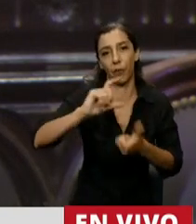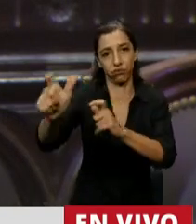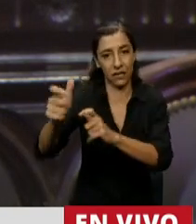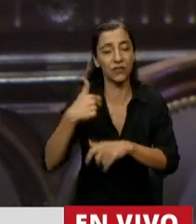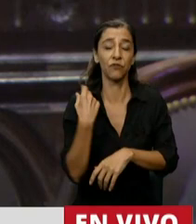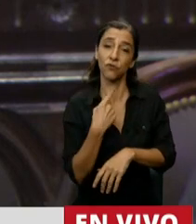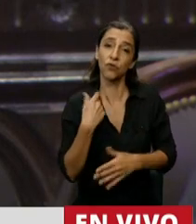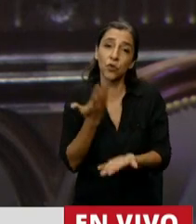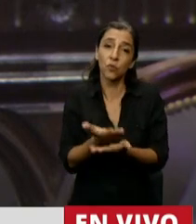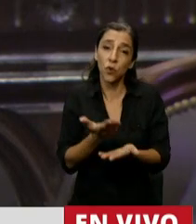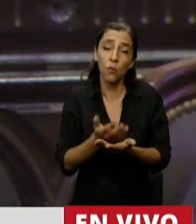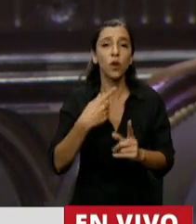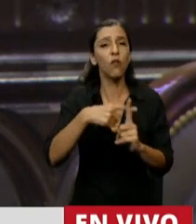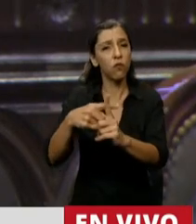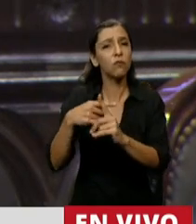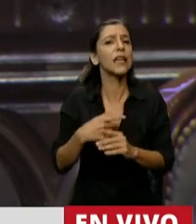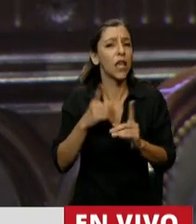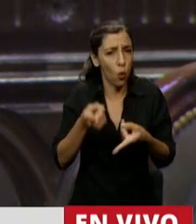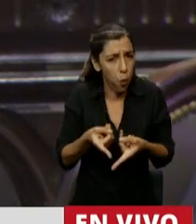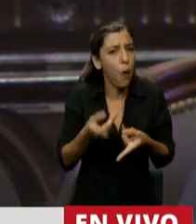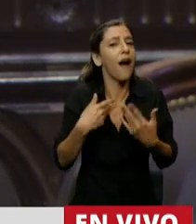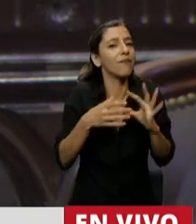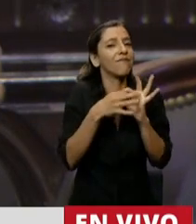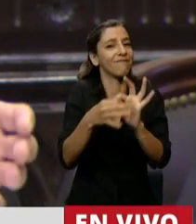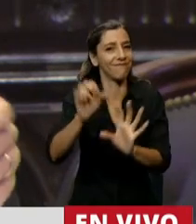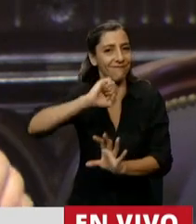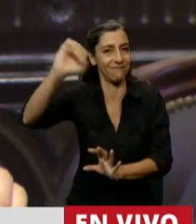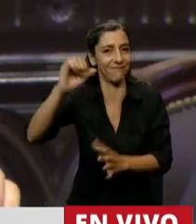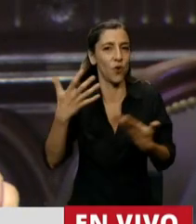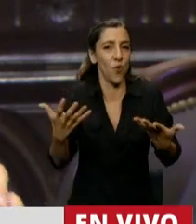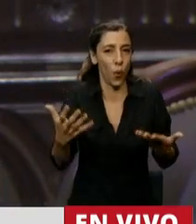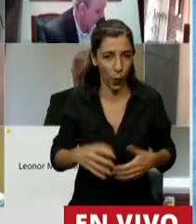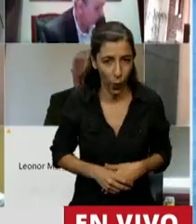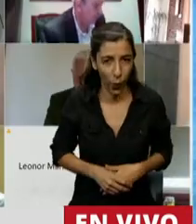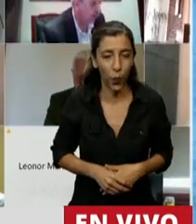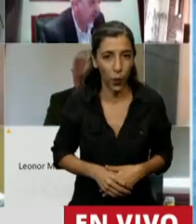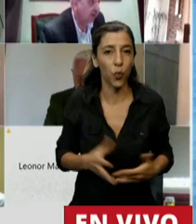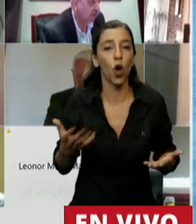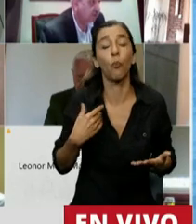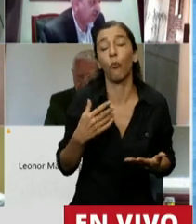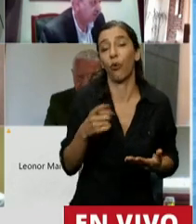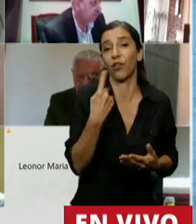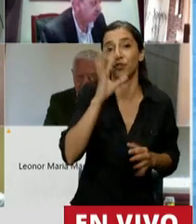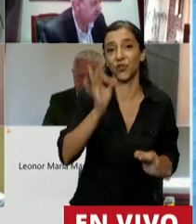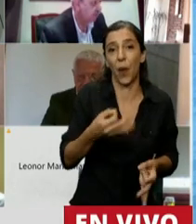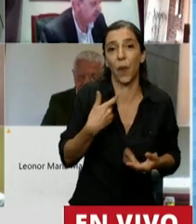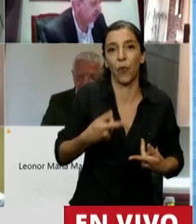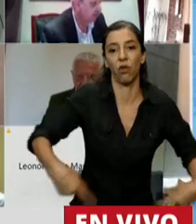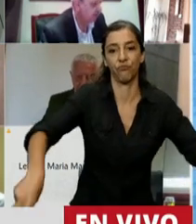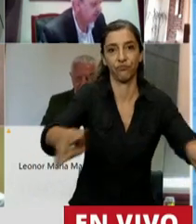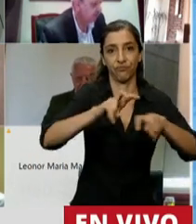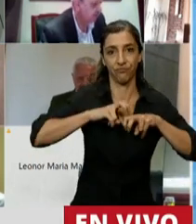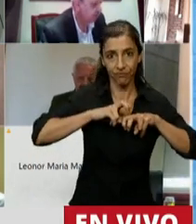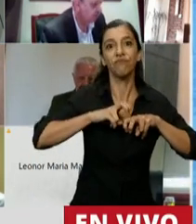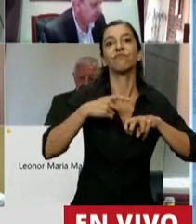fórmula están relacionados con la inflación, en forma implícita, pero están relacionados con la inflación, porque la recaudación, en la medida que hace un contexto